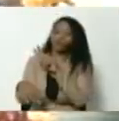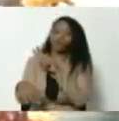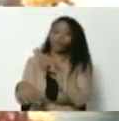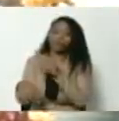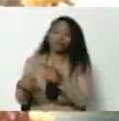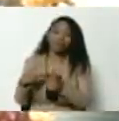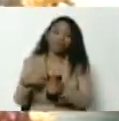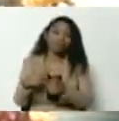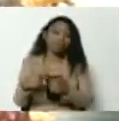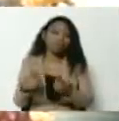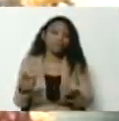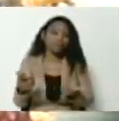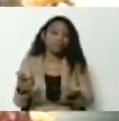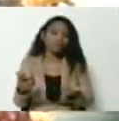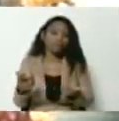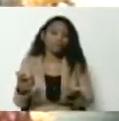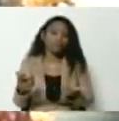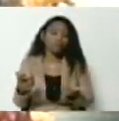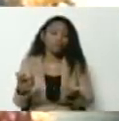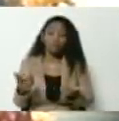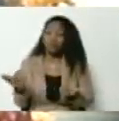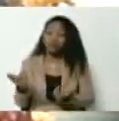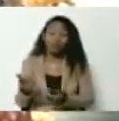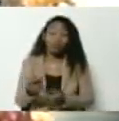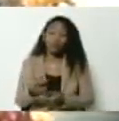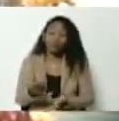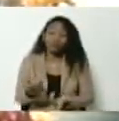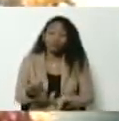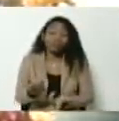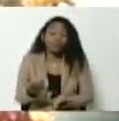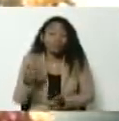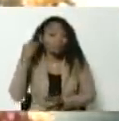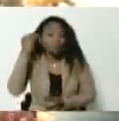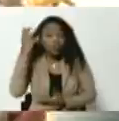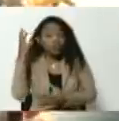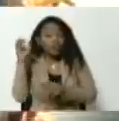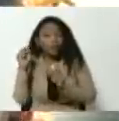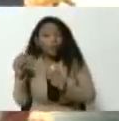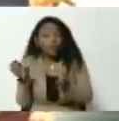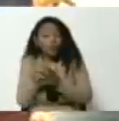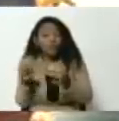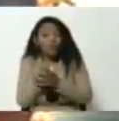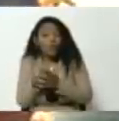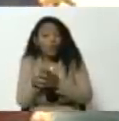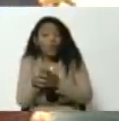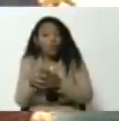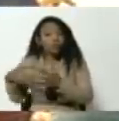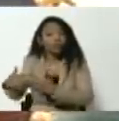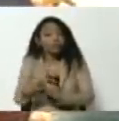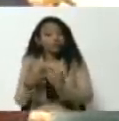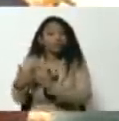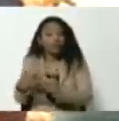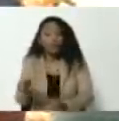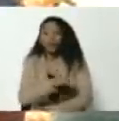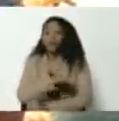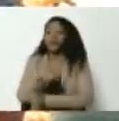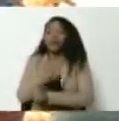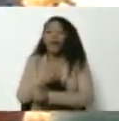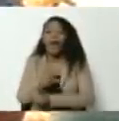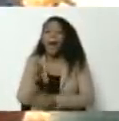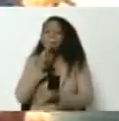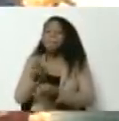Entonces, el colmo de los colmos de los colmos, que un bufete norteamericano oficia al Banco de Inglaterra y